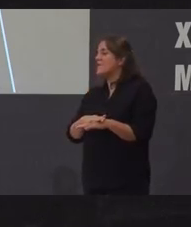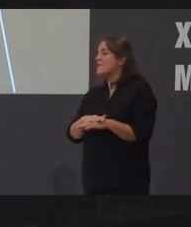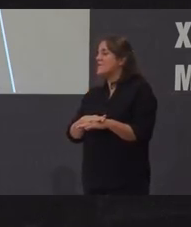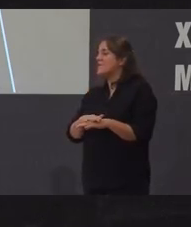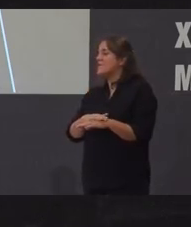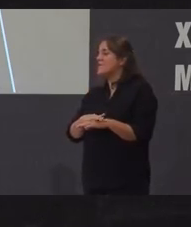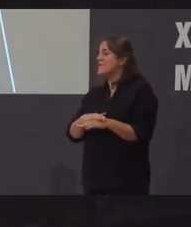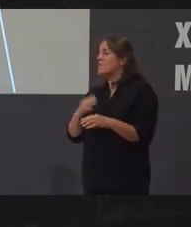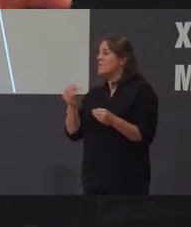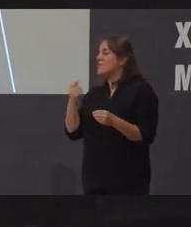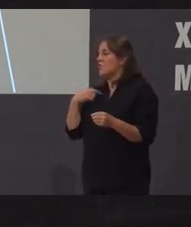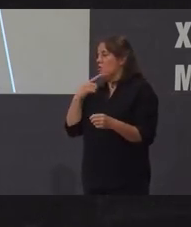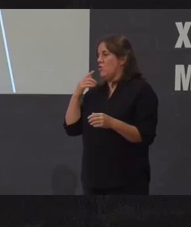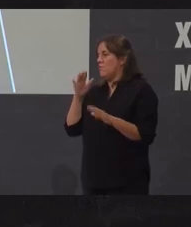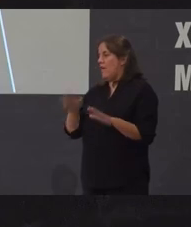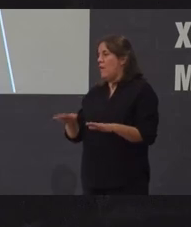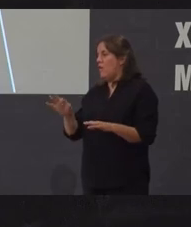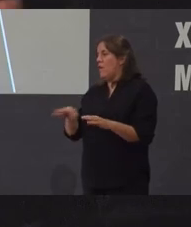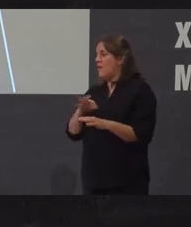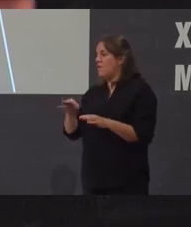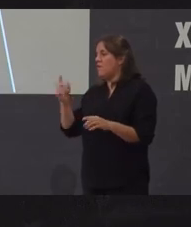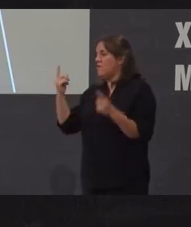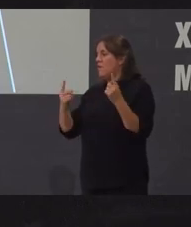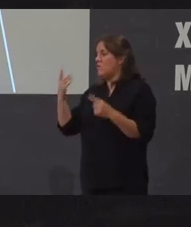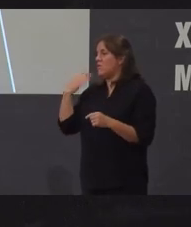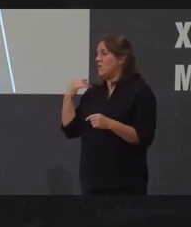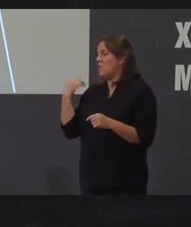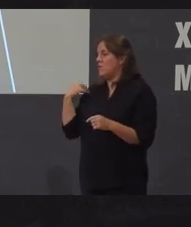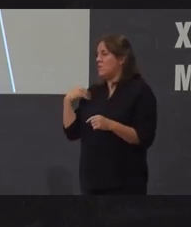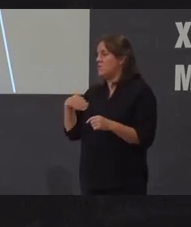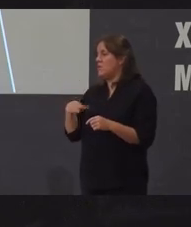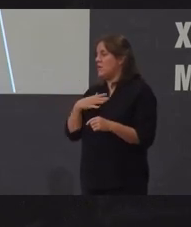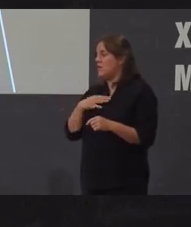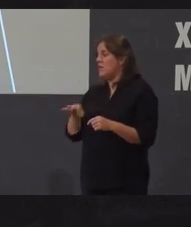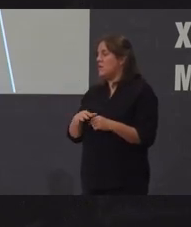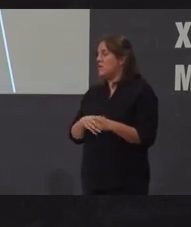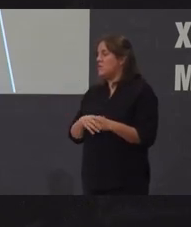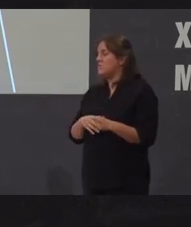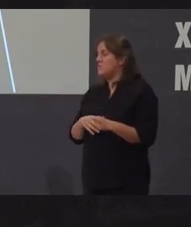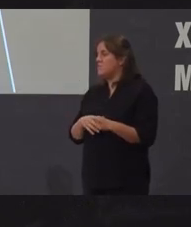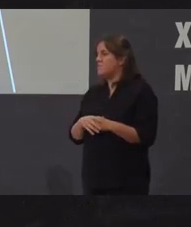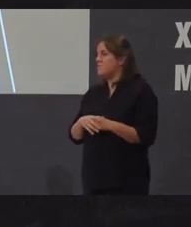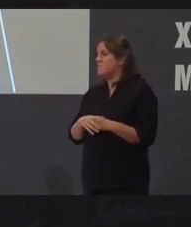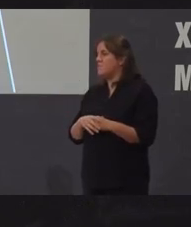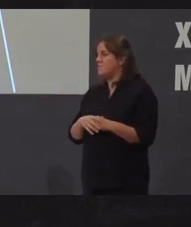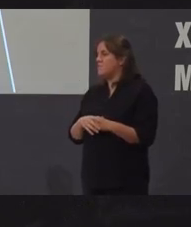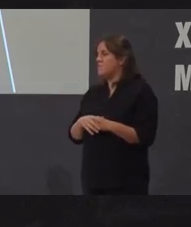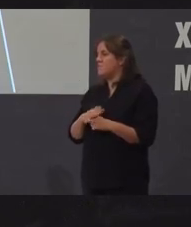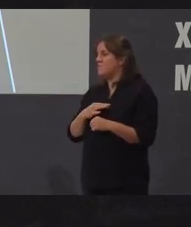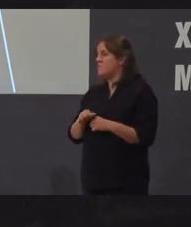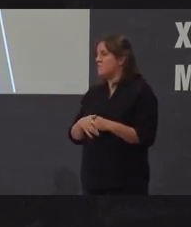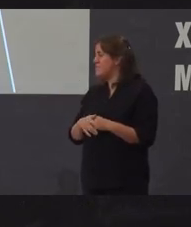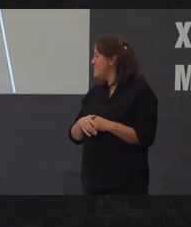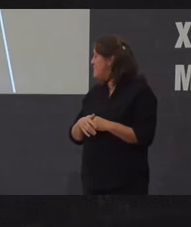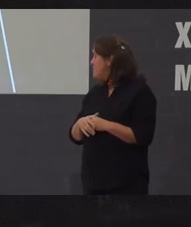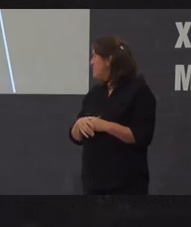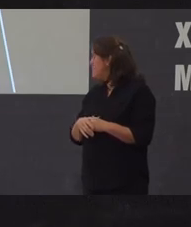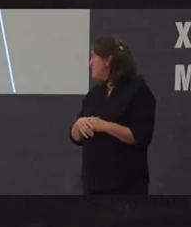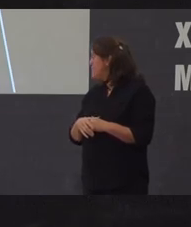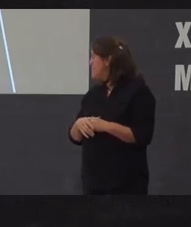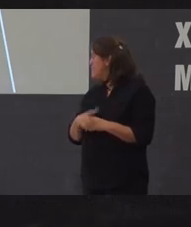café, se algún quere preguntarme algo, pois podo no... Din por ali que parece que non sei, por moi non hai problema,